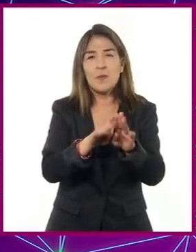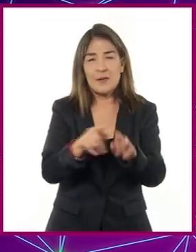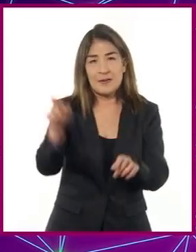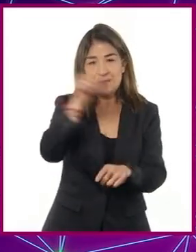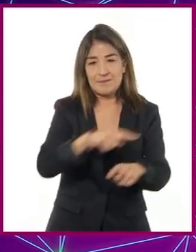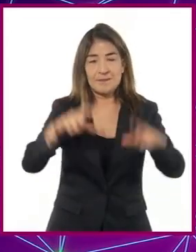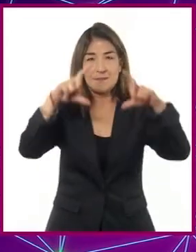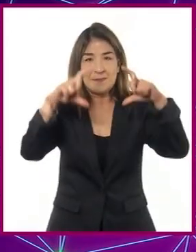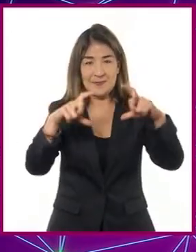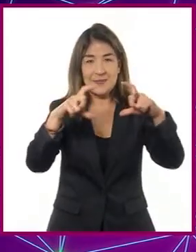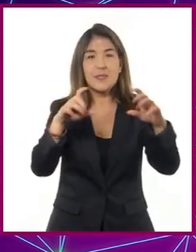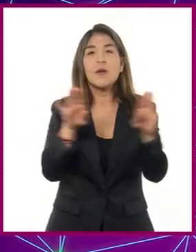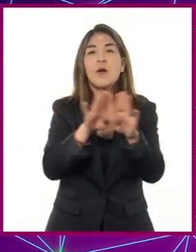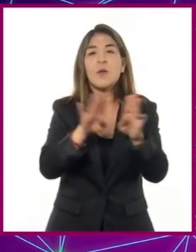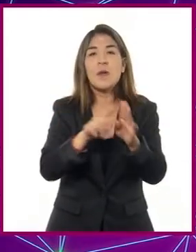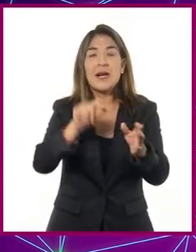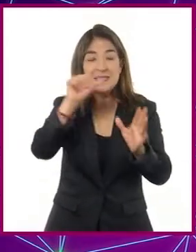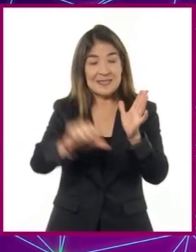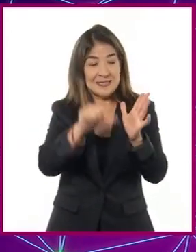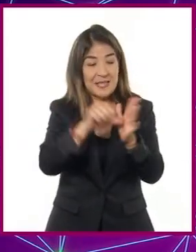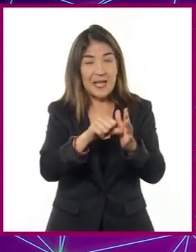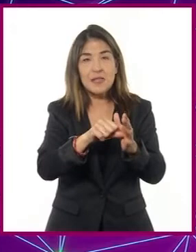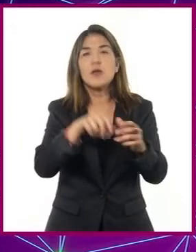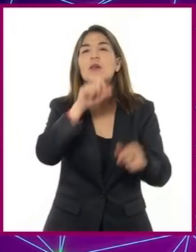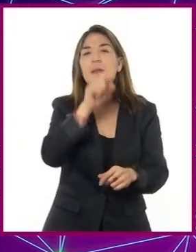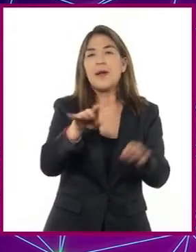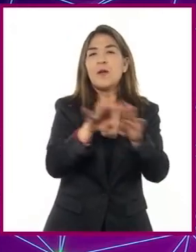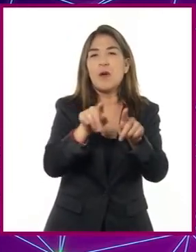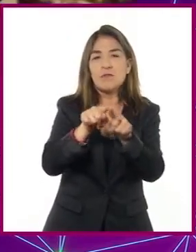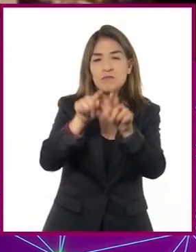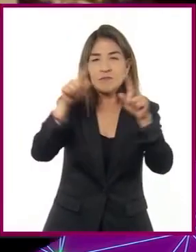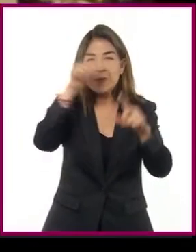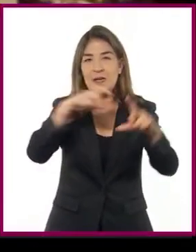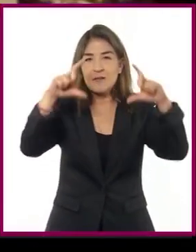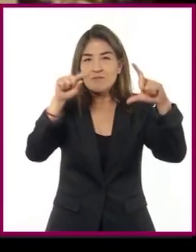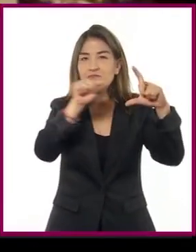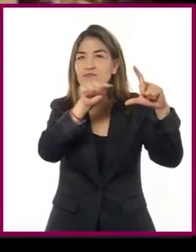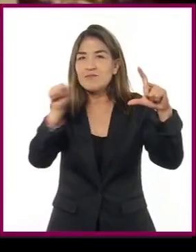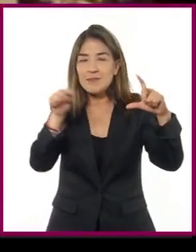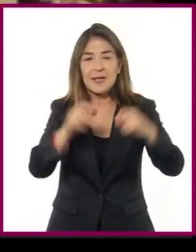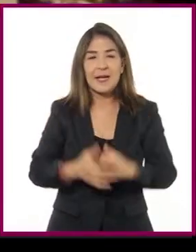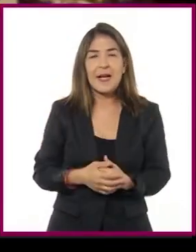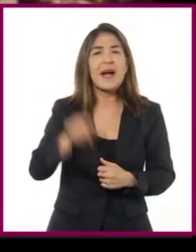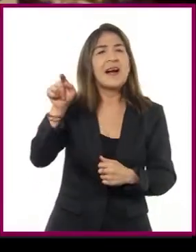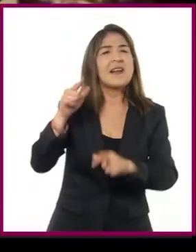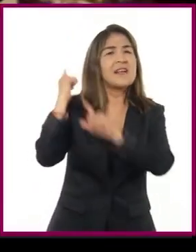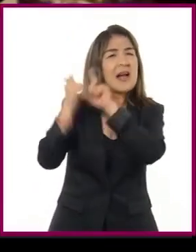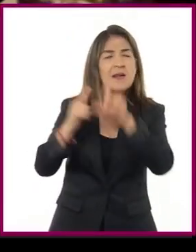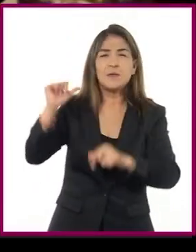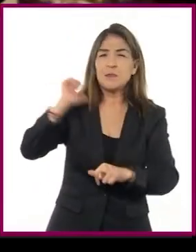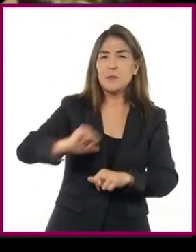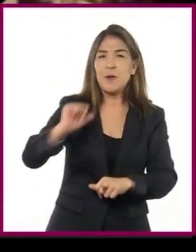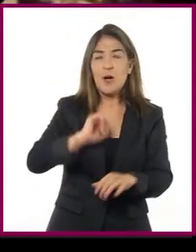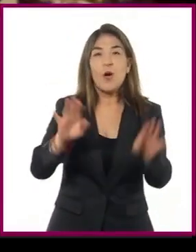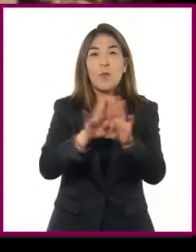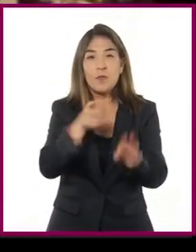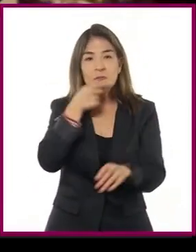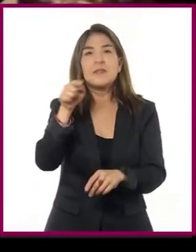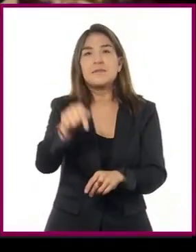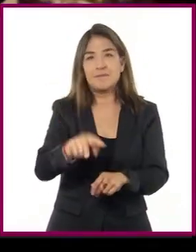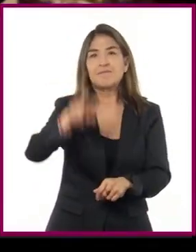con cualquier centro y radio. A los griegos, esas afirmaciones les parecían